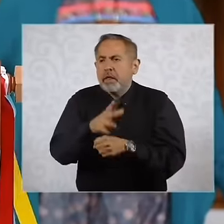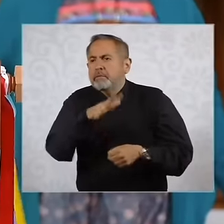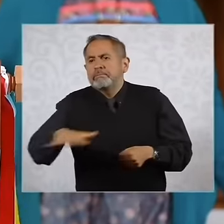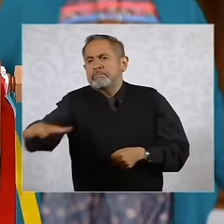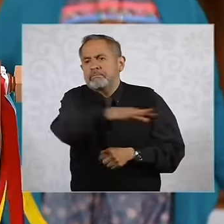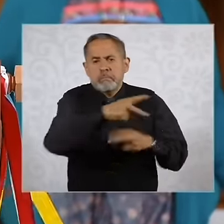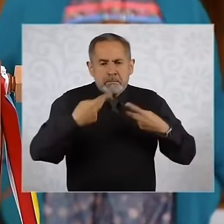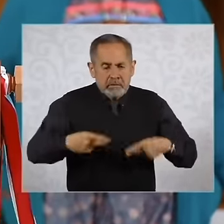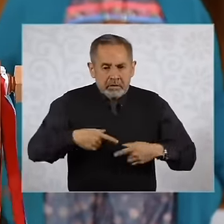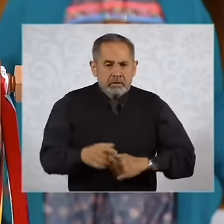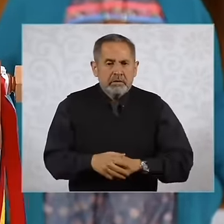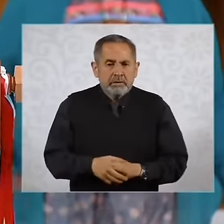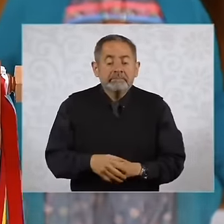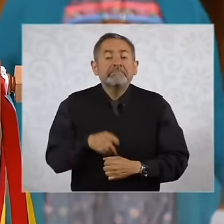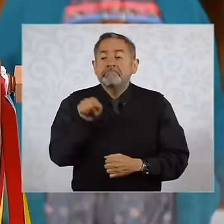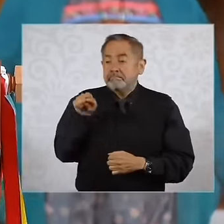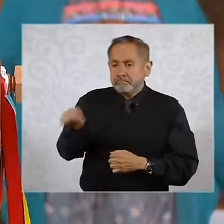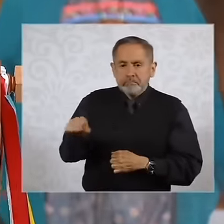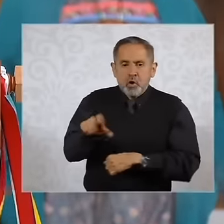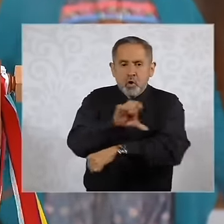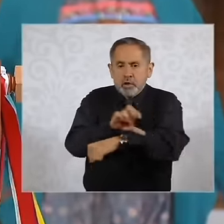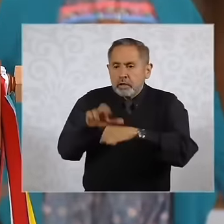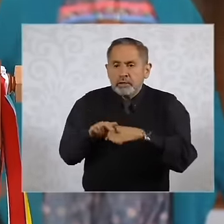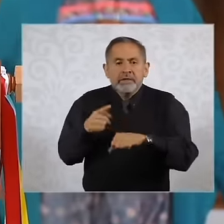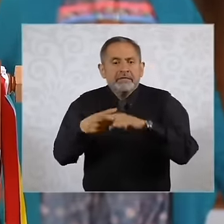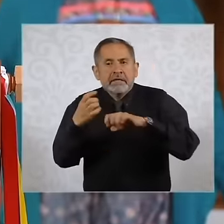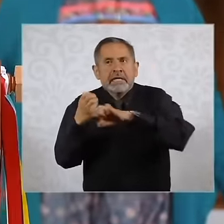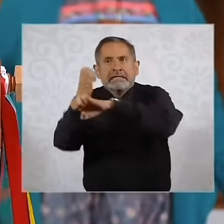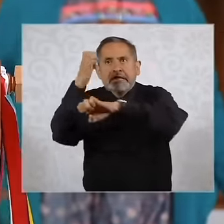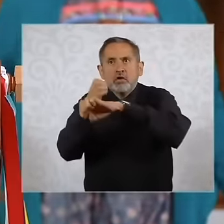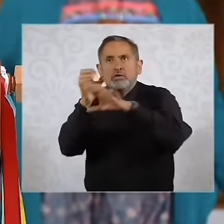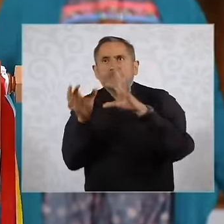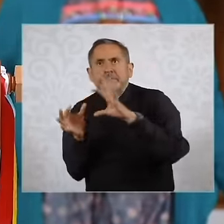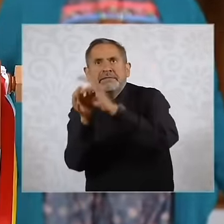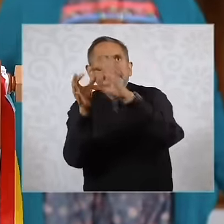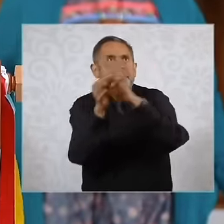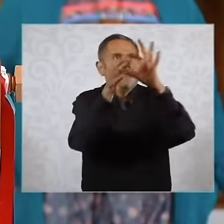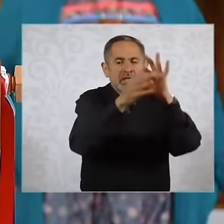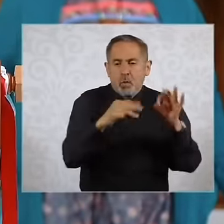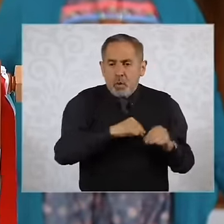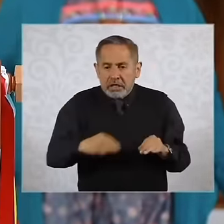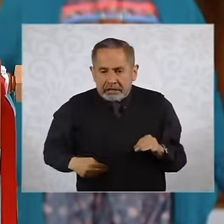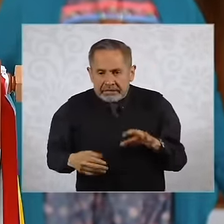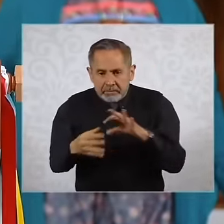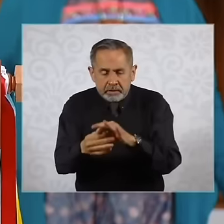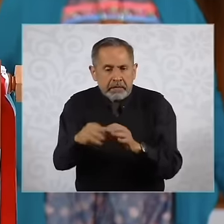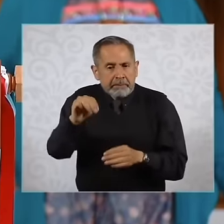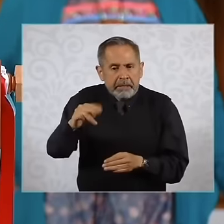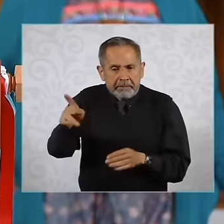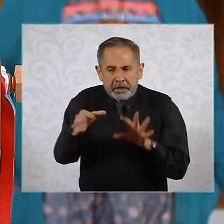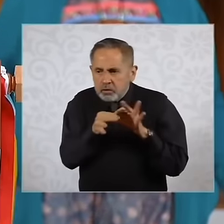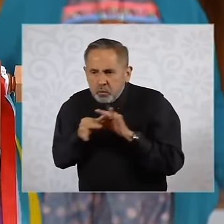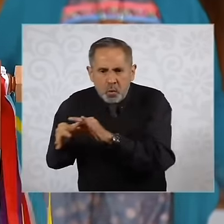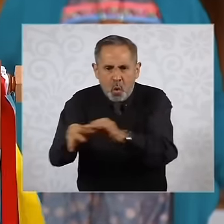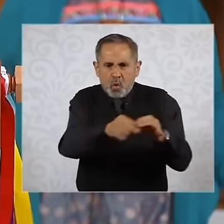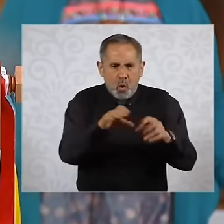y aumentaremos la coordinación con los estados, con los municipios, con el Ministerio Público.